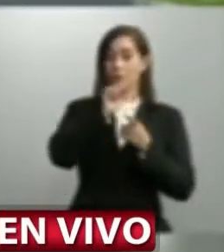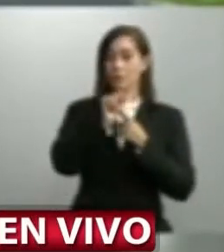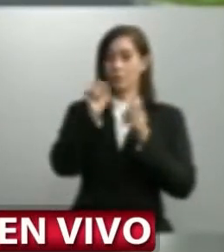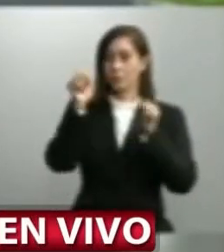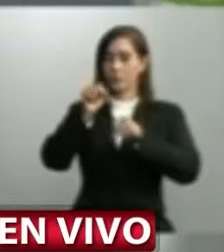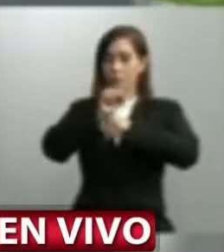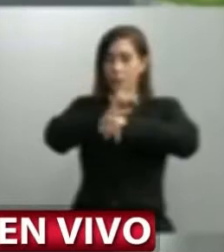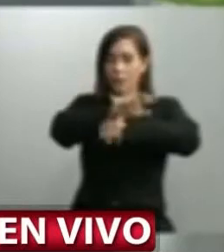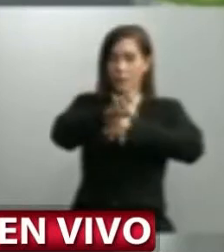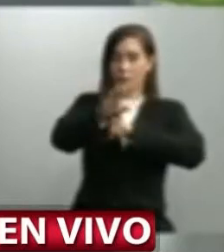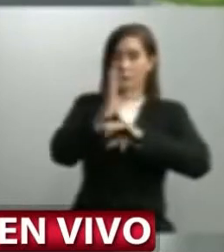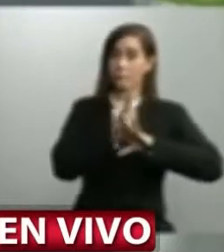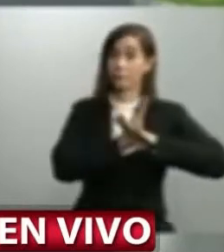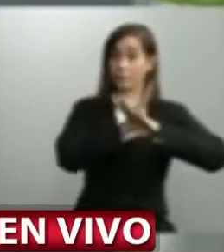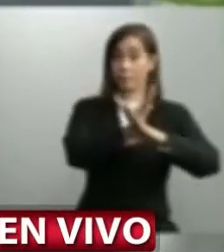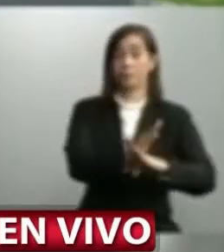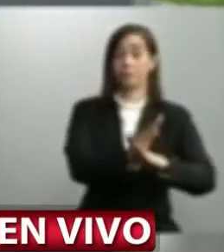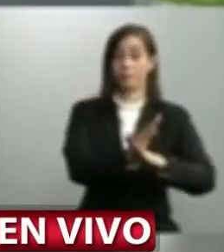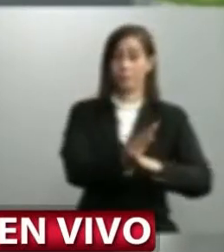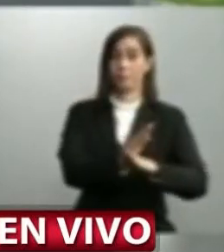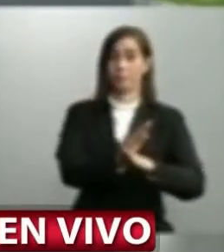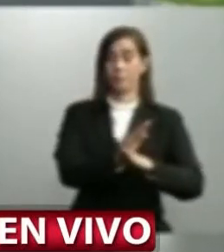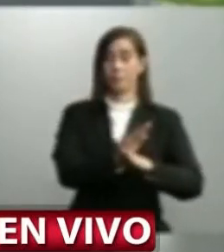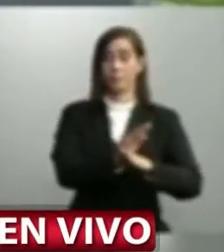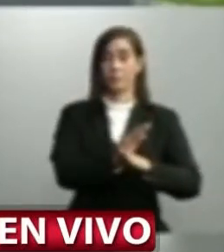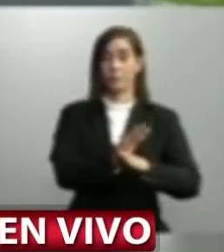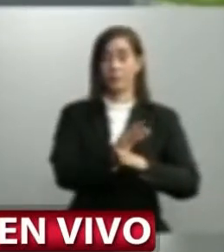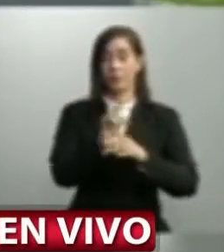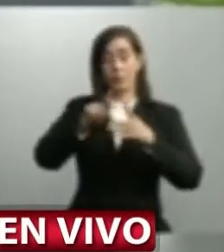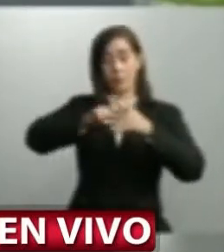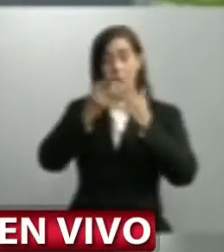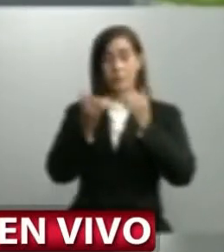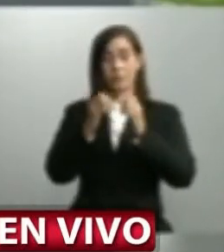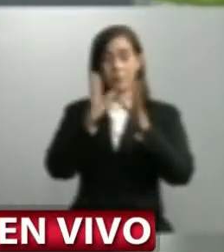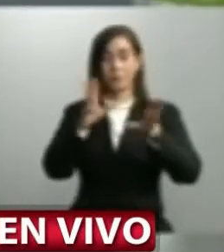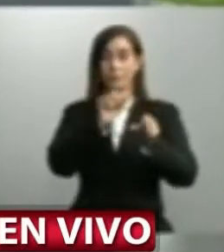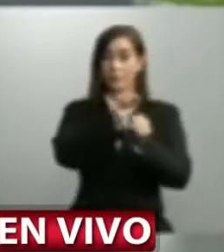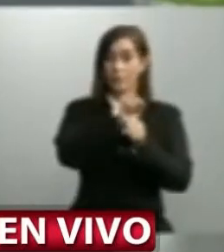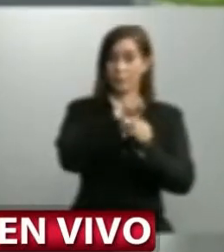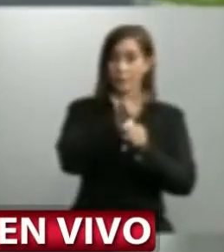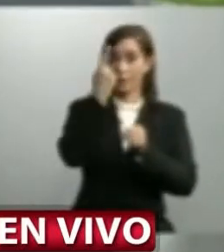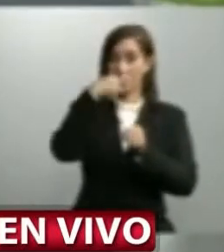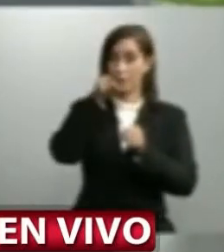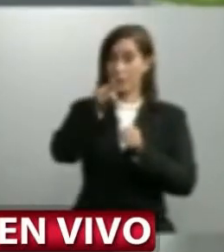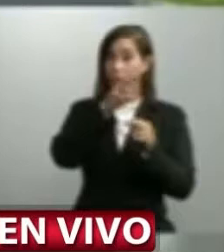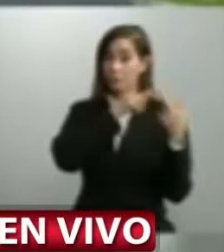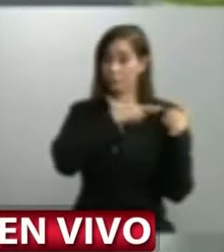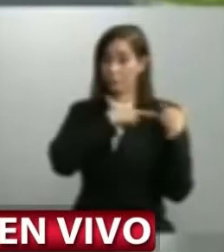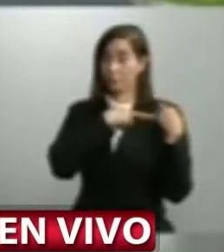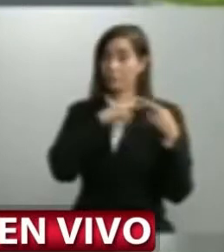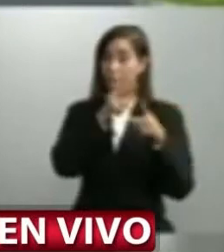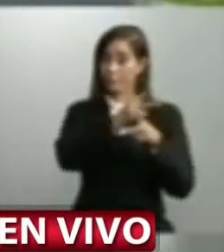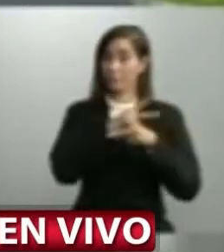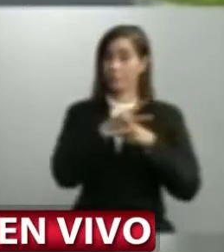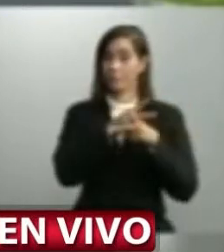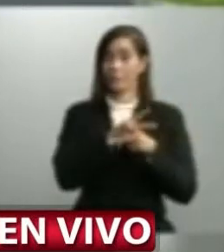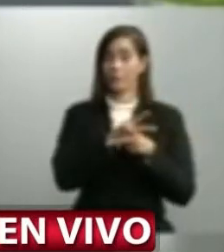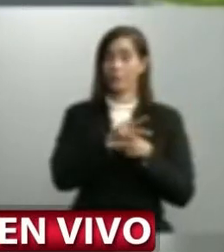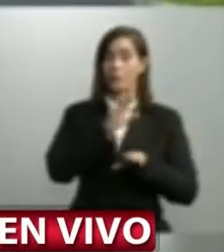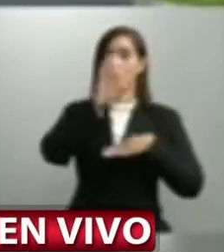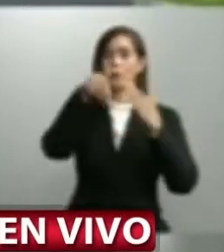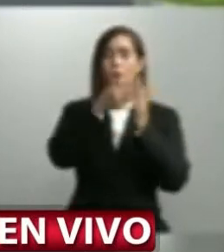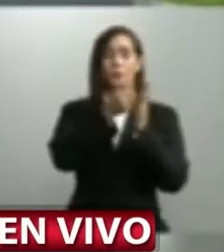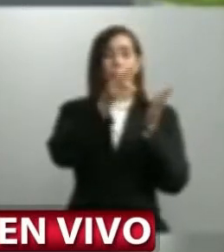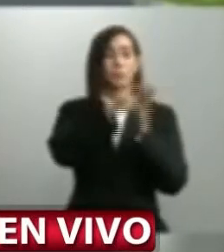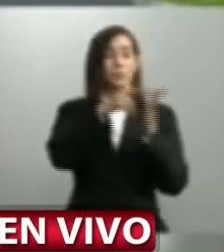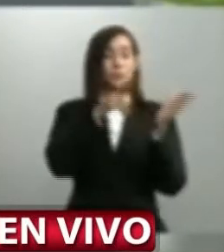contagio durante los periodos de apertura que estamos viviendo. Todos los protocolos están siendo puestos